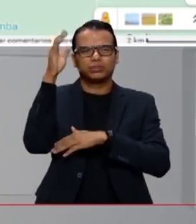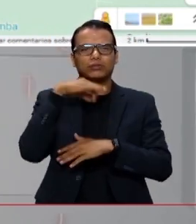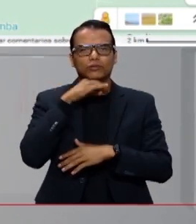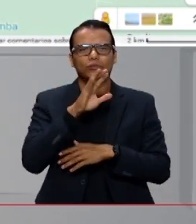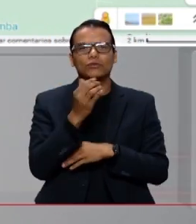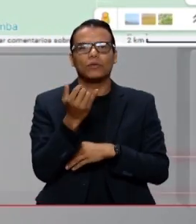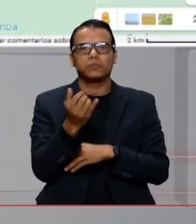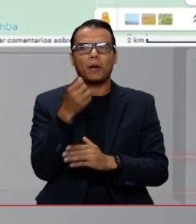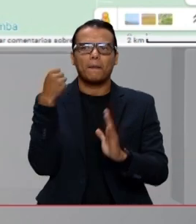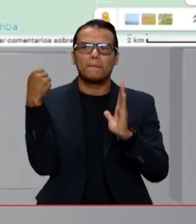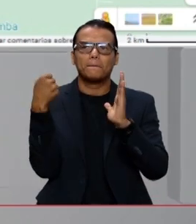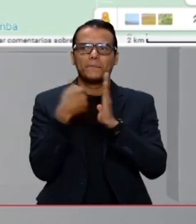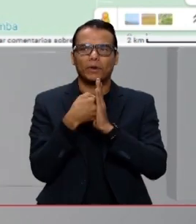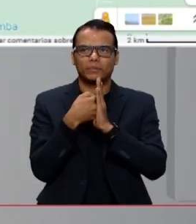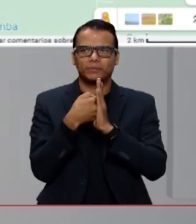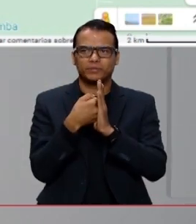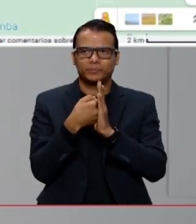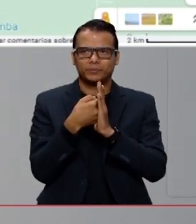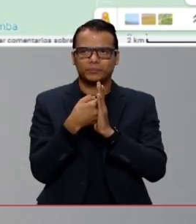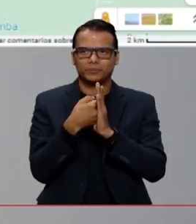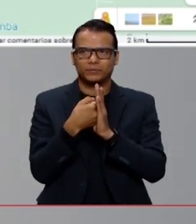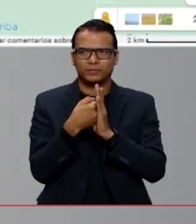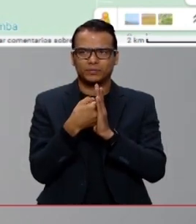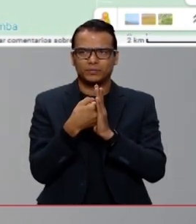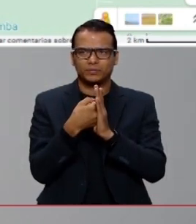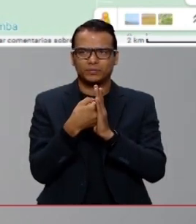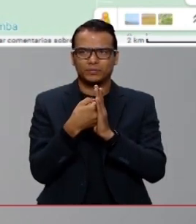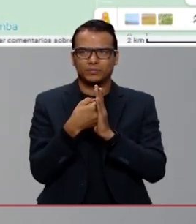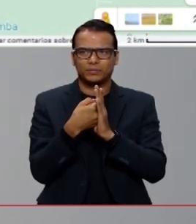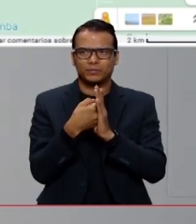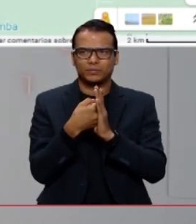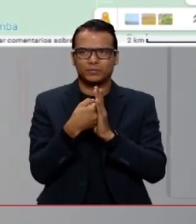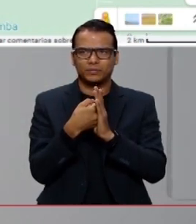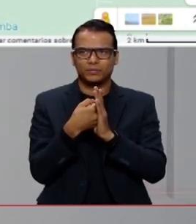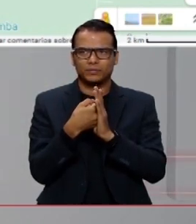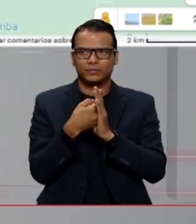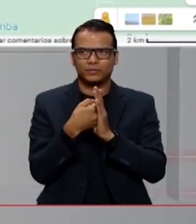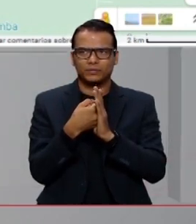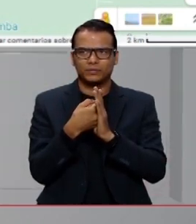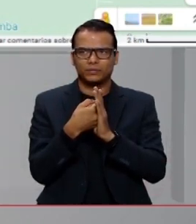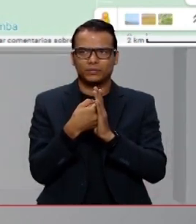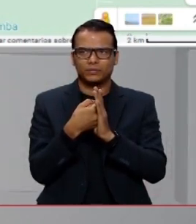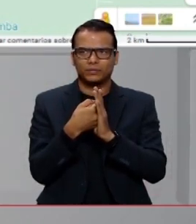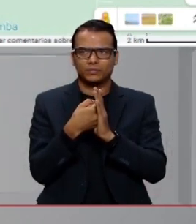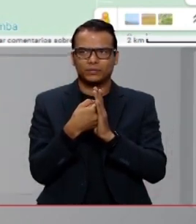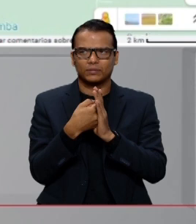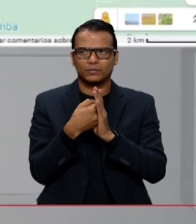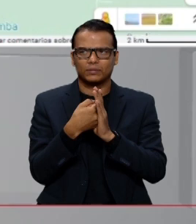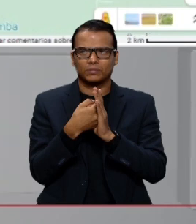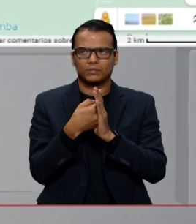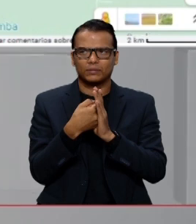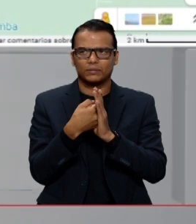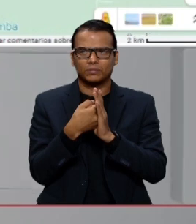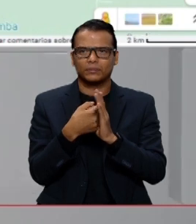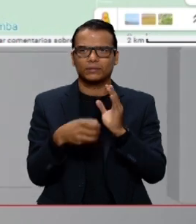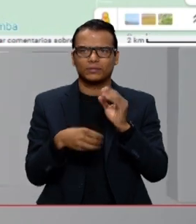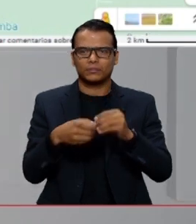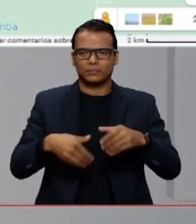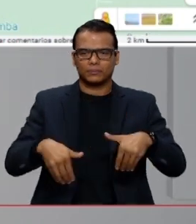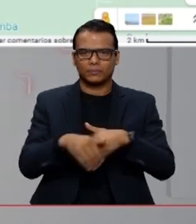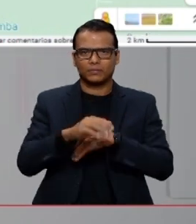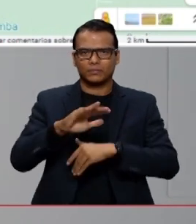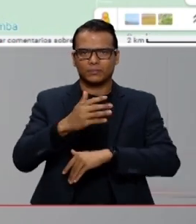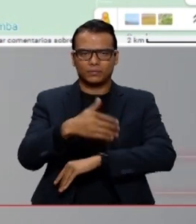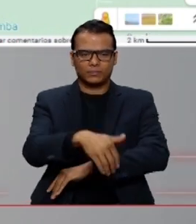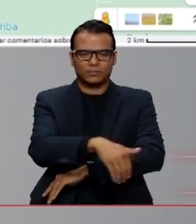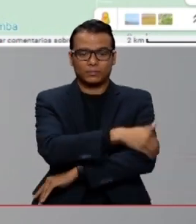poco, especialmente para quienes ingresan de Yumbo a Zacal. En la zona sur tenemos inconvenientes en la calle Quinta con 70 hasta